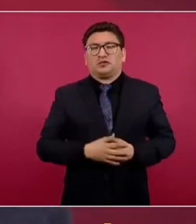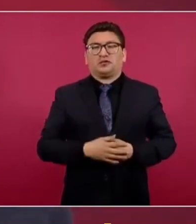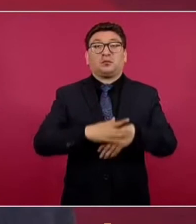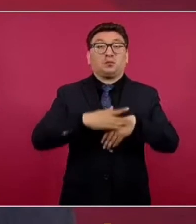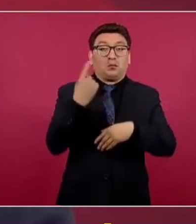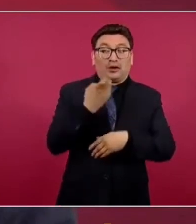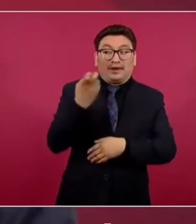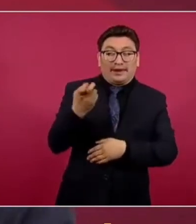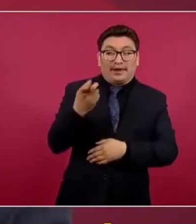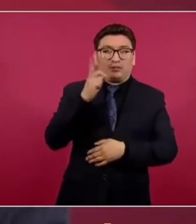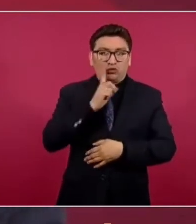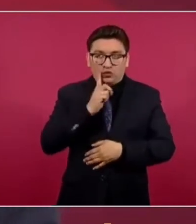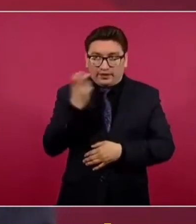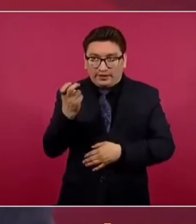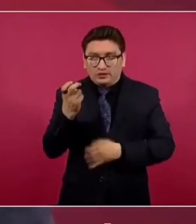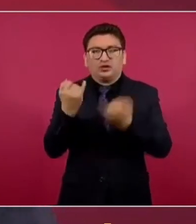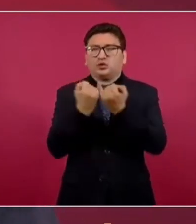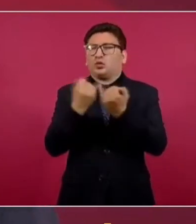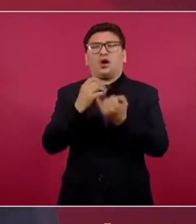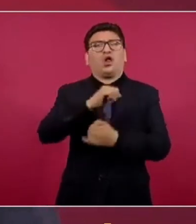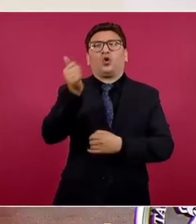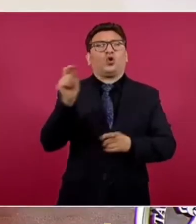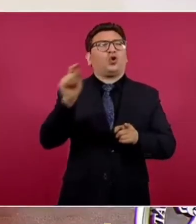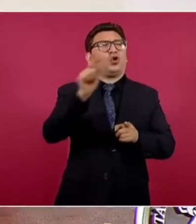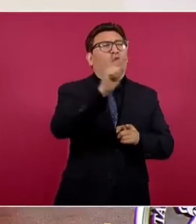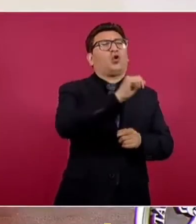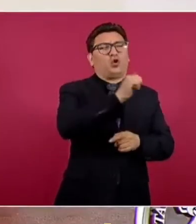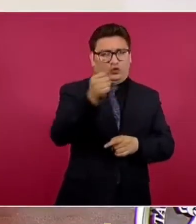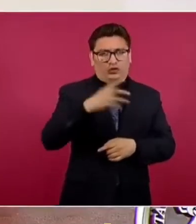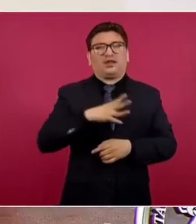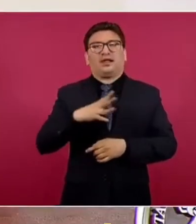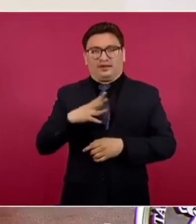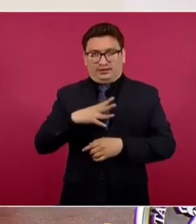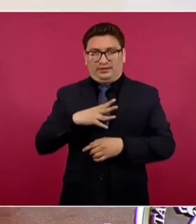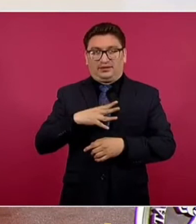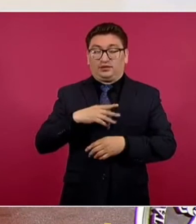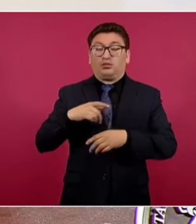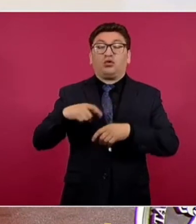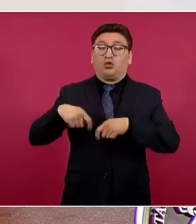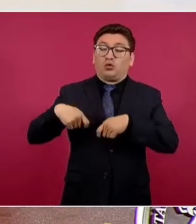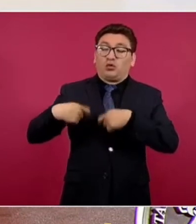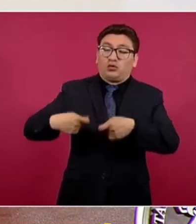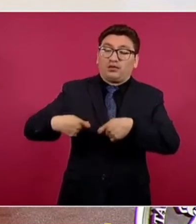porque así como ella, hay muchos otros, hay relevo generacional,